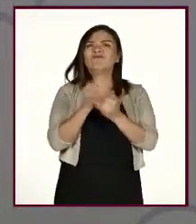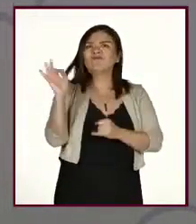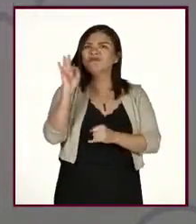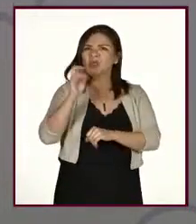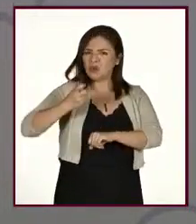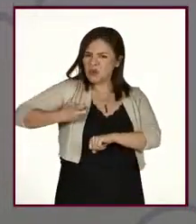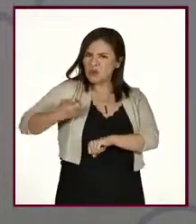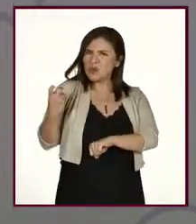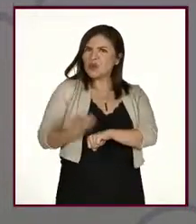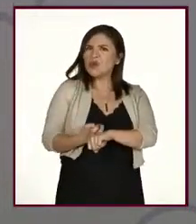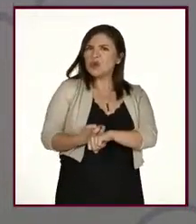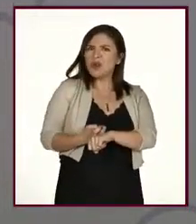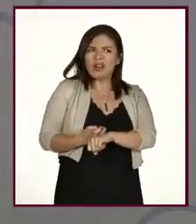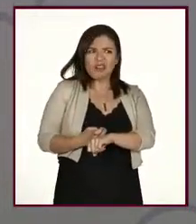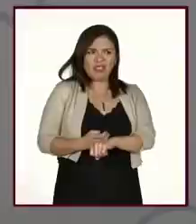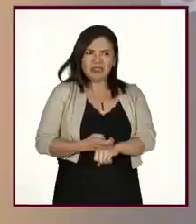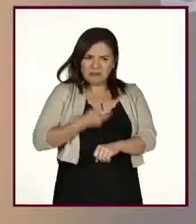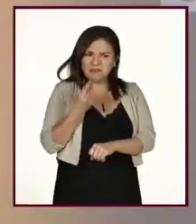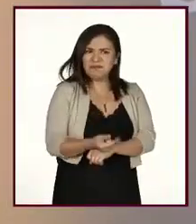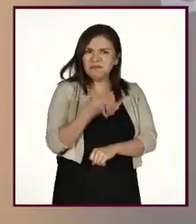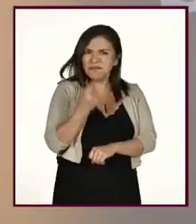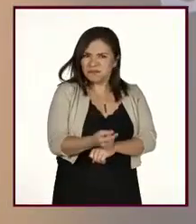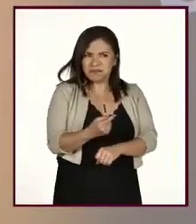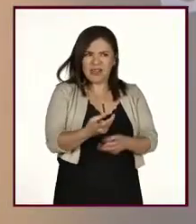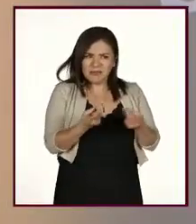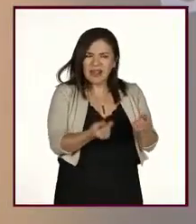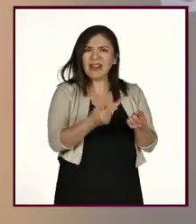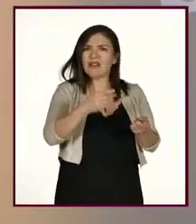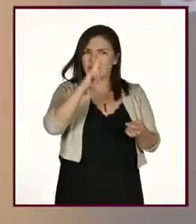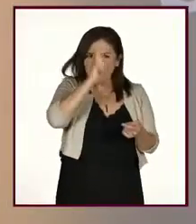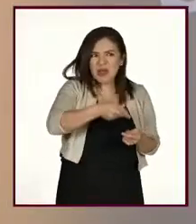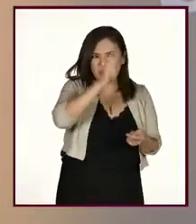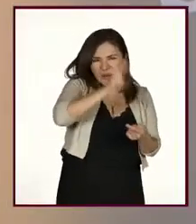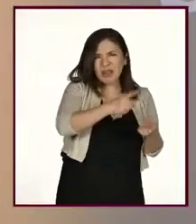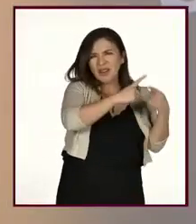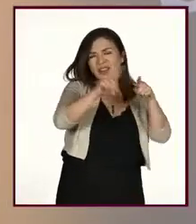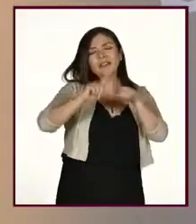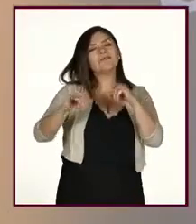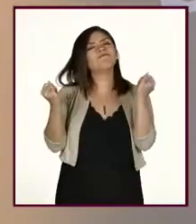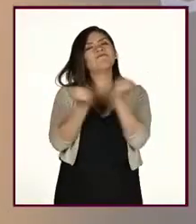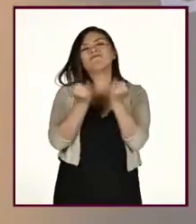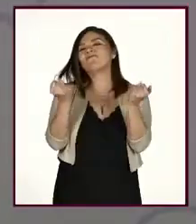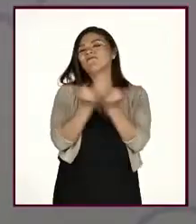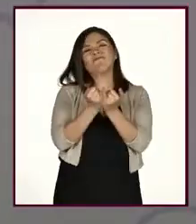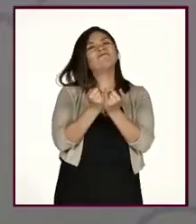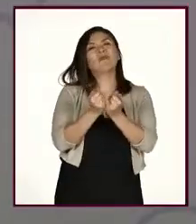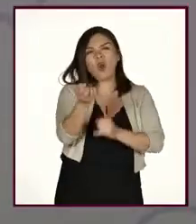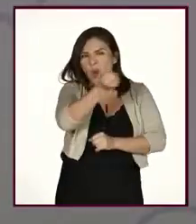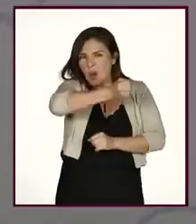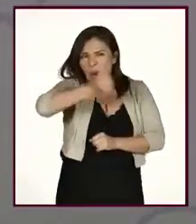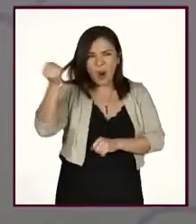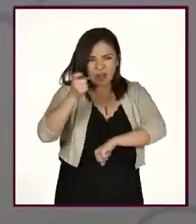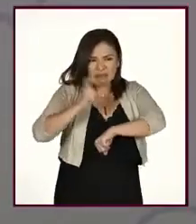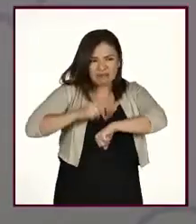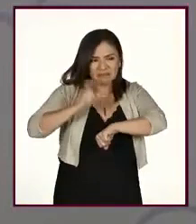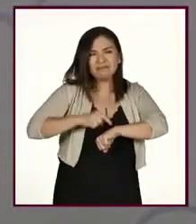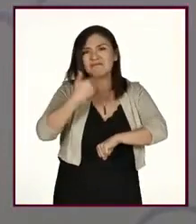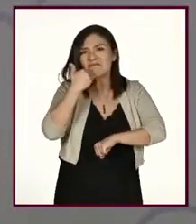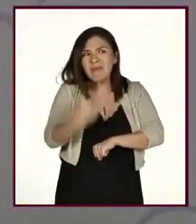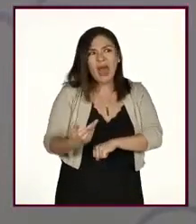muy autoritarios. El contrario. Sí, el contrario. Sí. Entonces que muy disciplinados, con